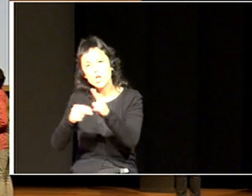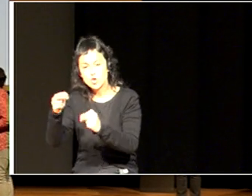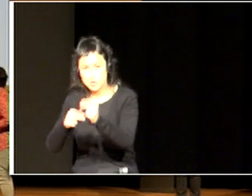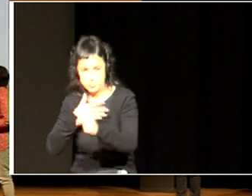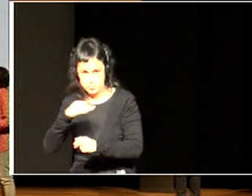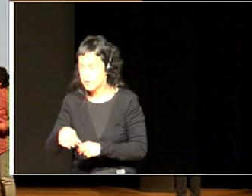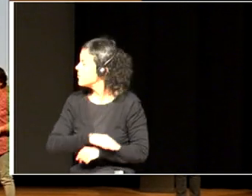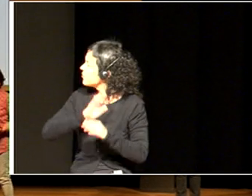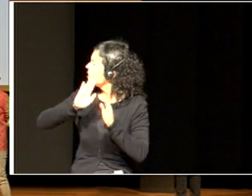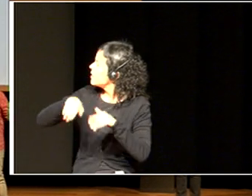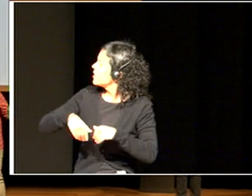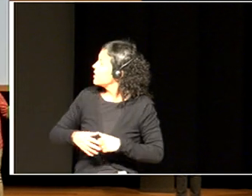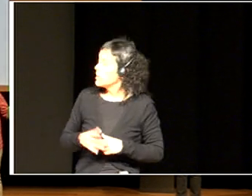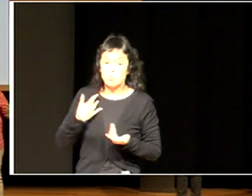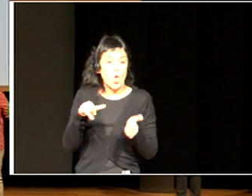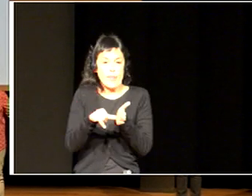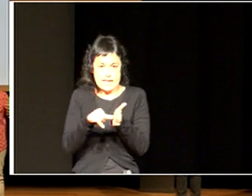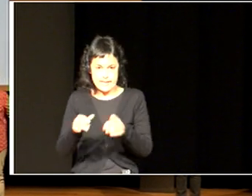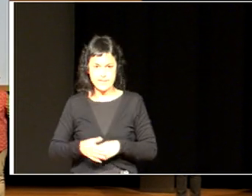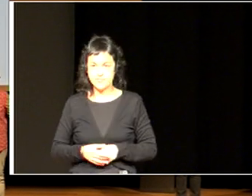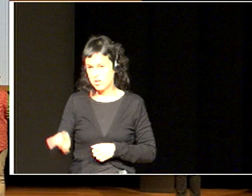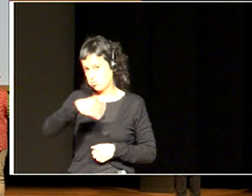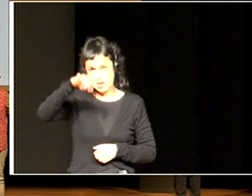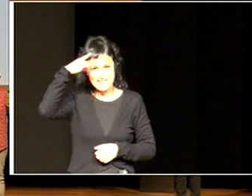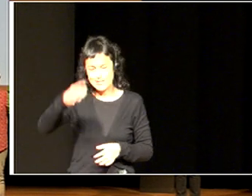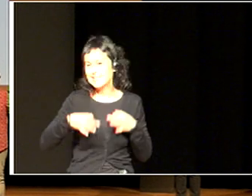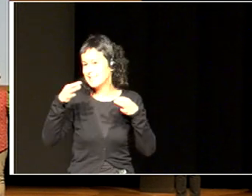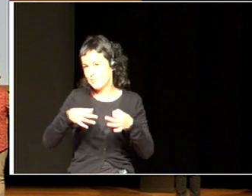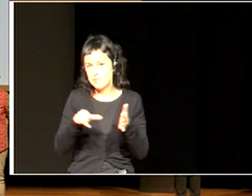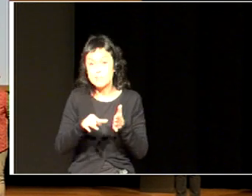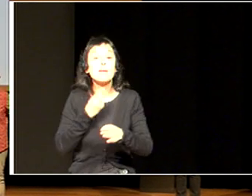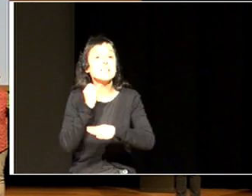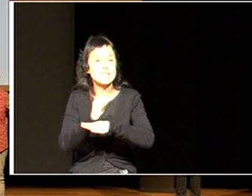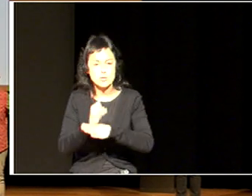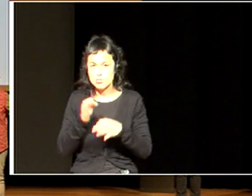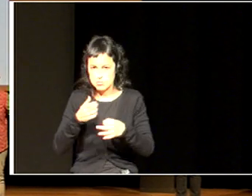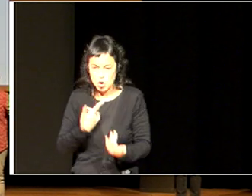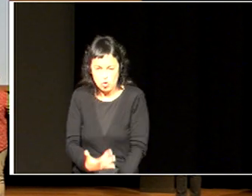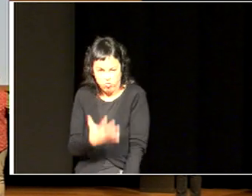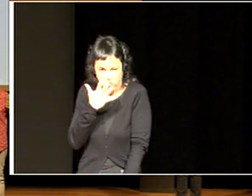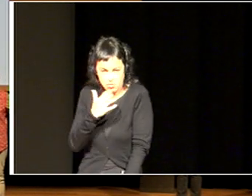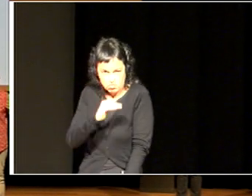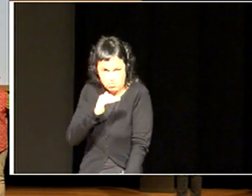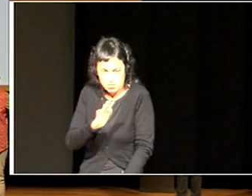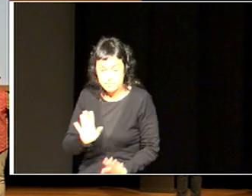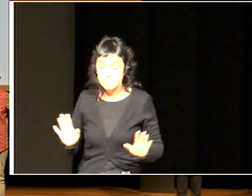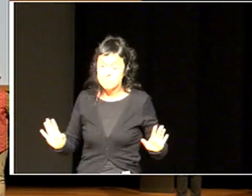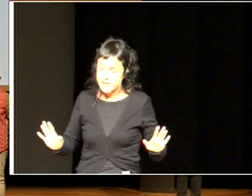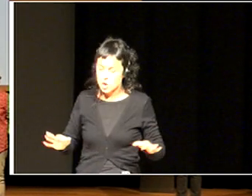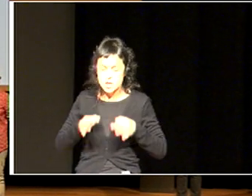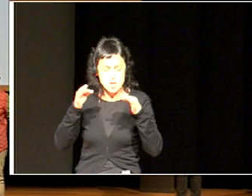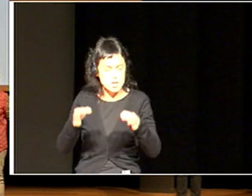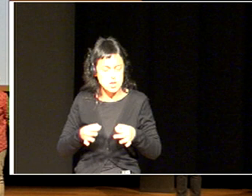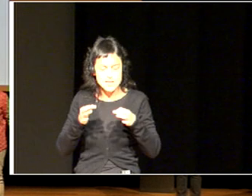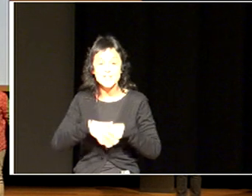cercanía bueno eso siempre no somos cercanas para todo ya lo sabéis en el instituto a mí me pasa mía que yo soy cardo espero qué